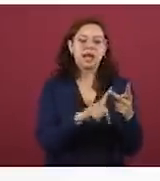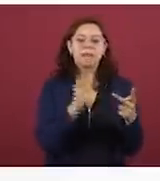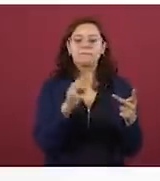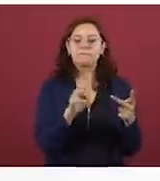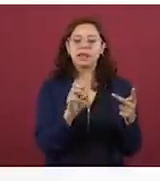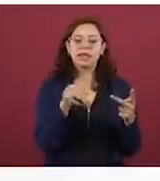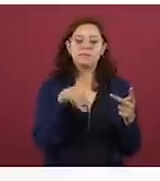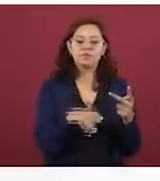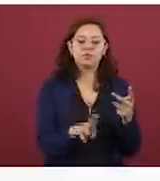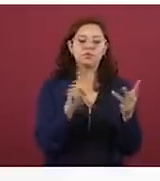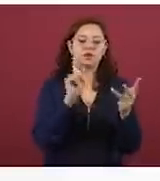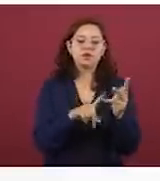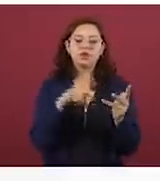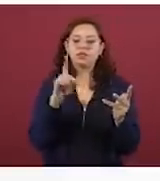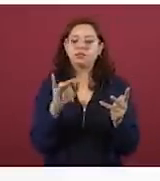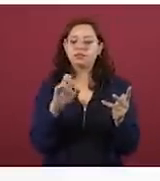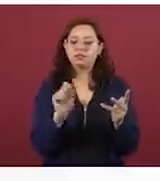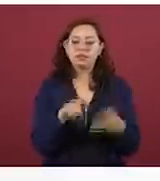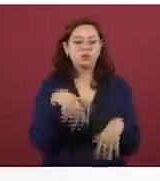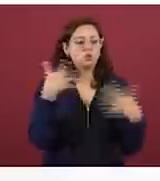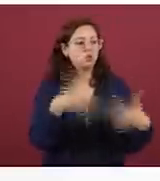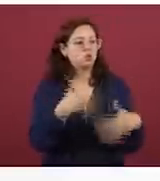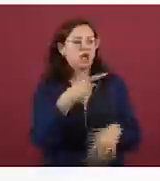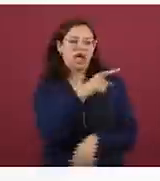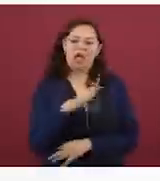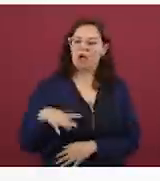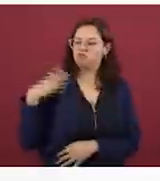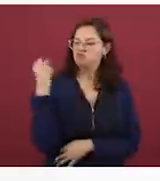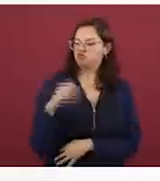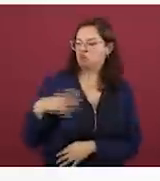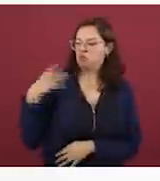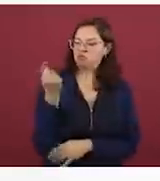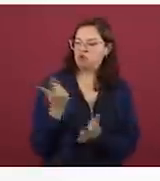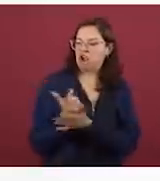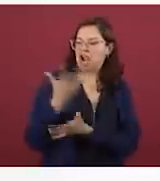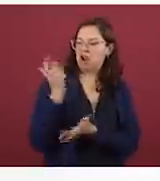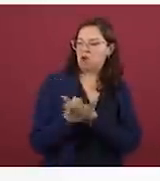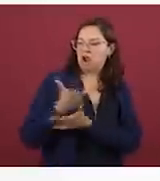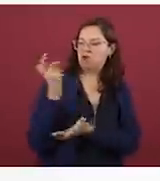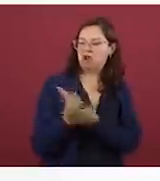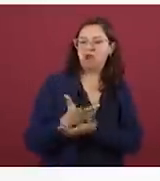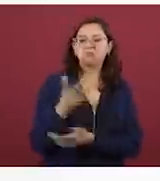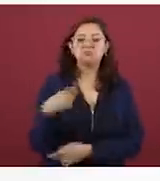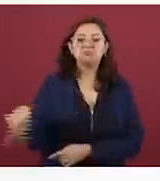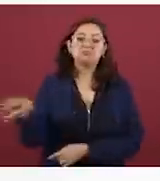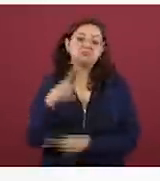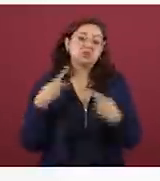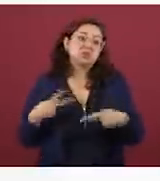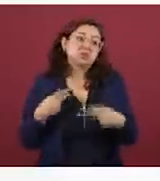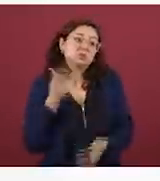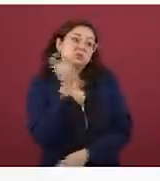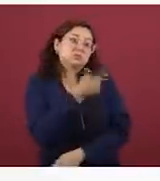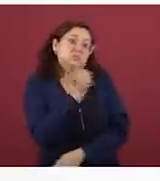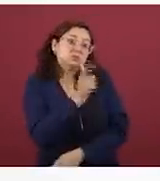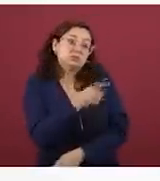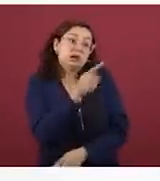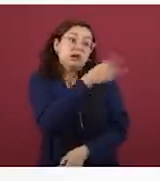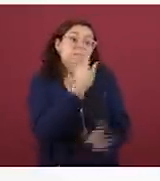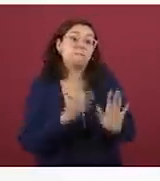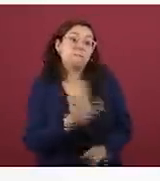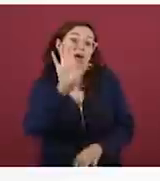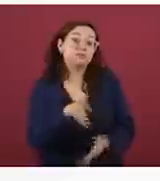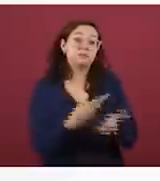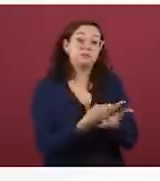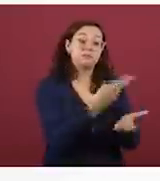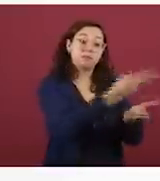ganando un premio, ahora sí que por abuso al consumidor. Y luego tenemos las 10